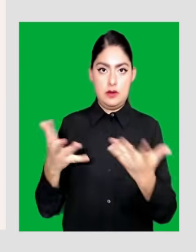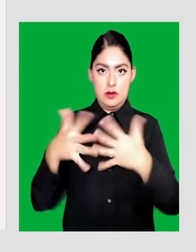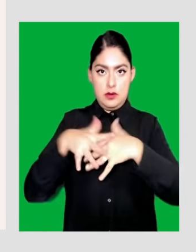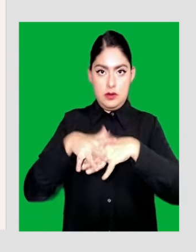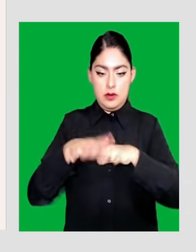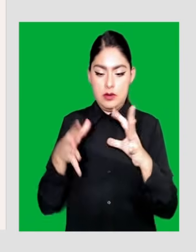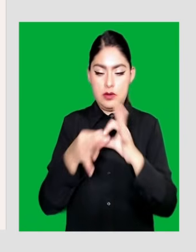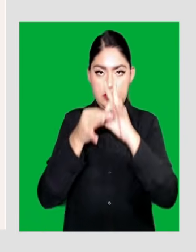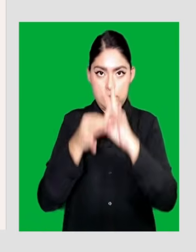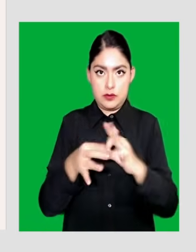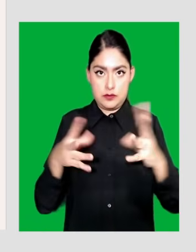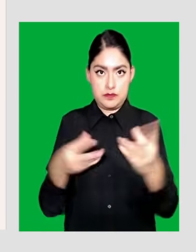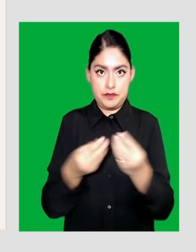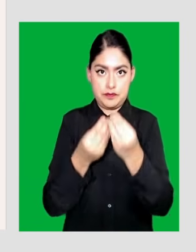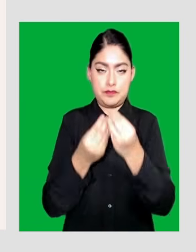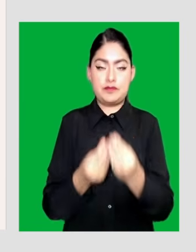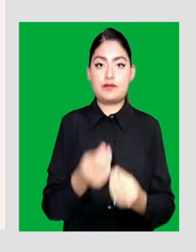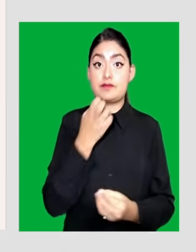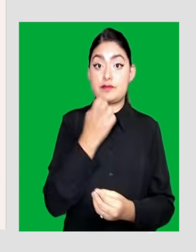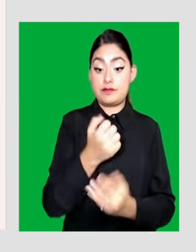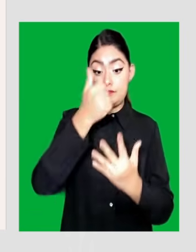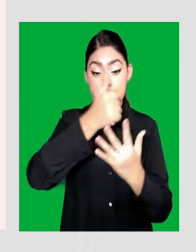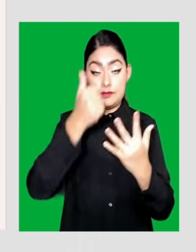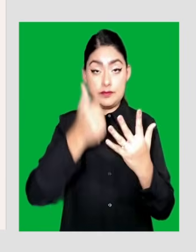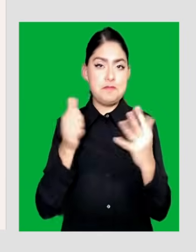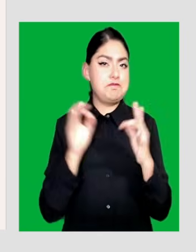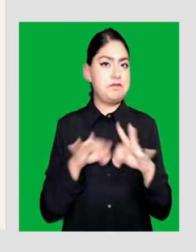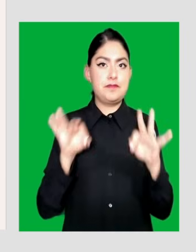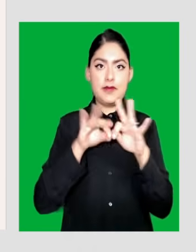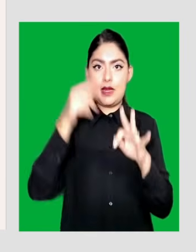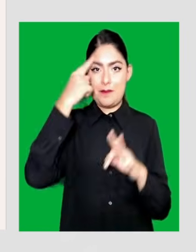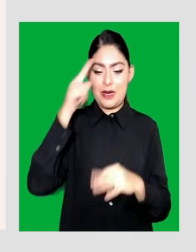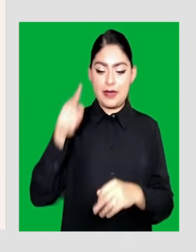o polígono, como lo hemos estado mencionando.